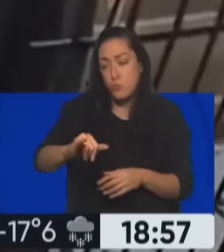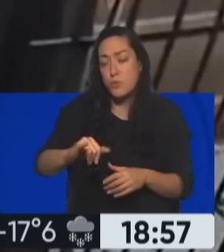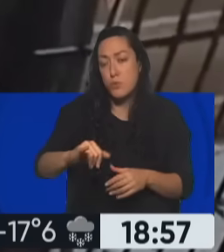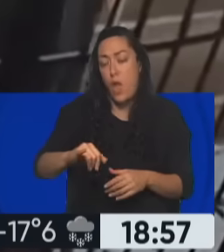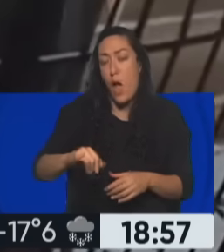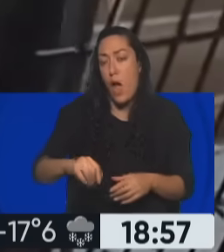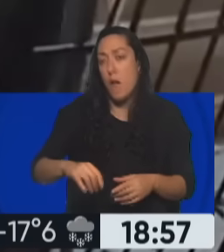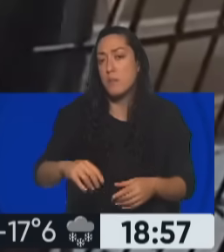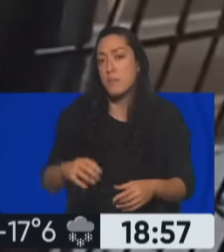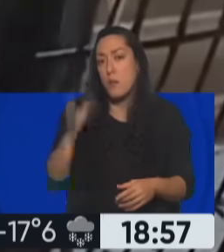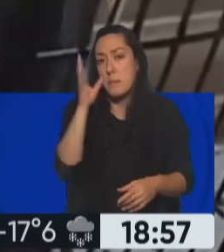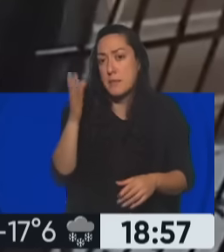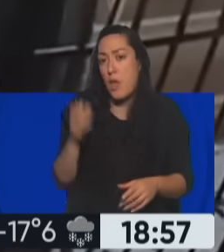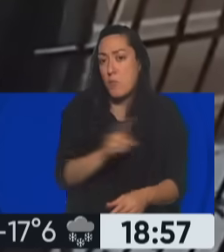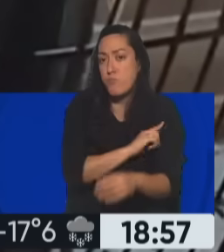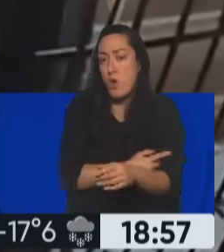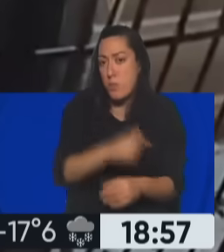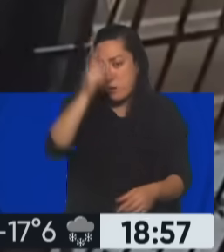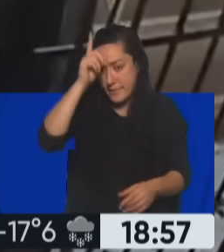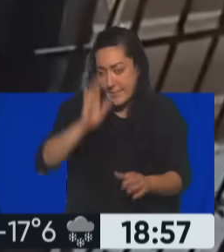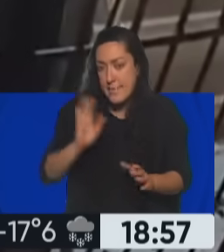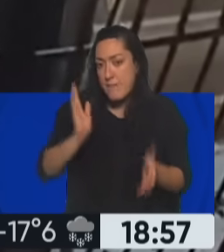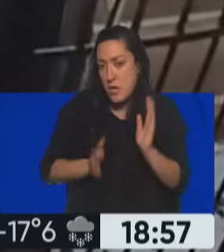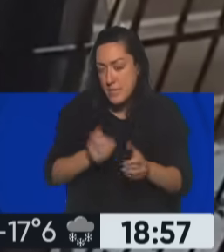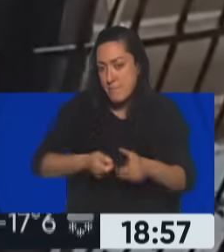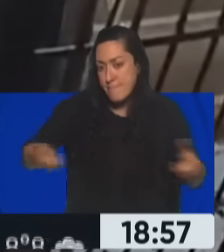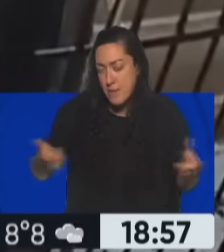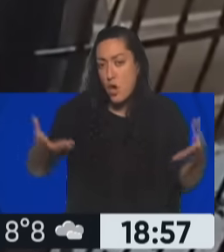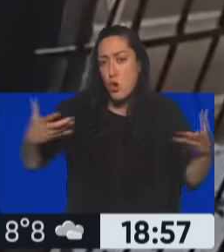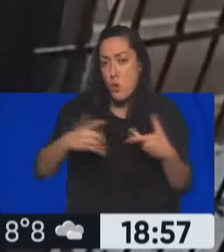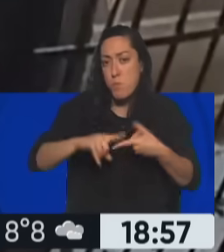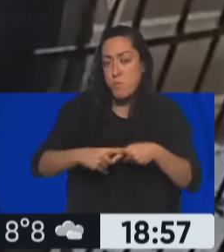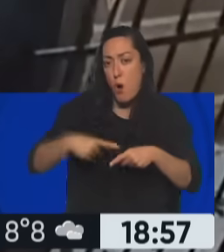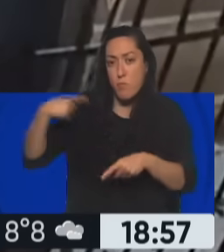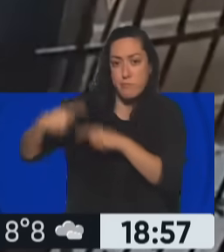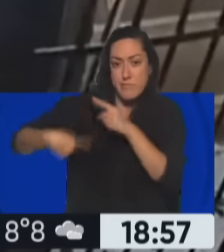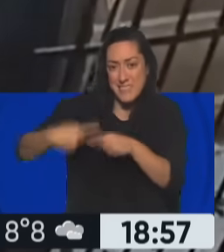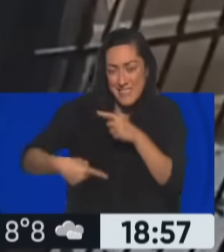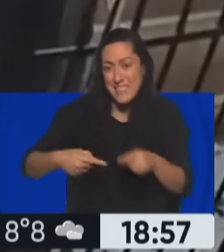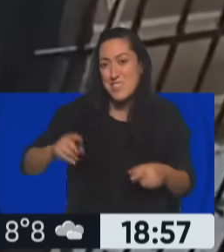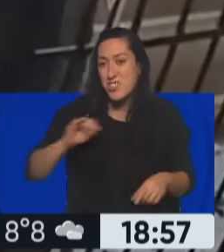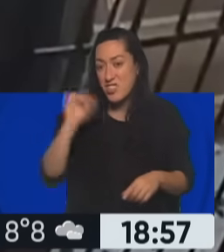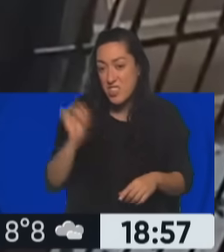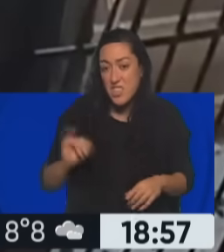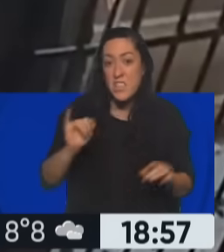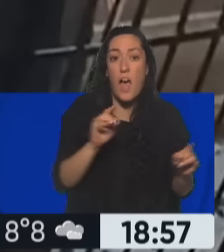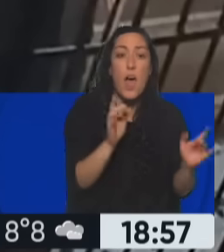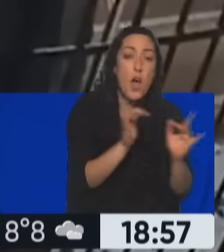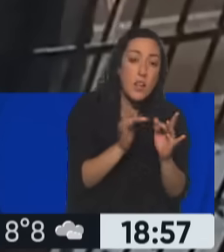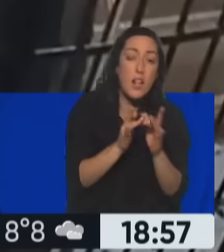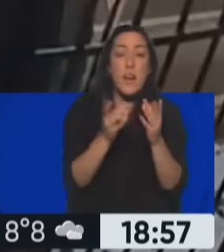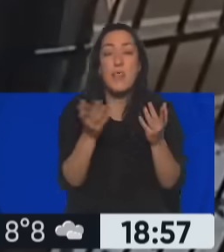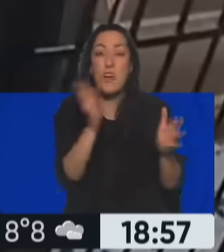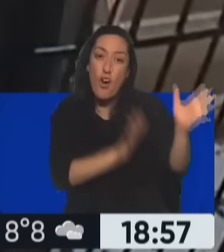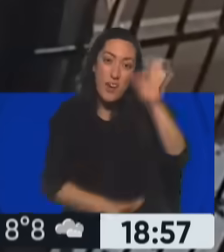una escalada de violencia. El movimiento de la generación Z organiza las protestas a través de las plataformas, donde ya cuenta